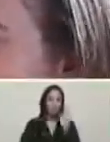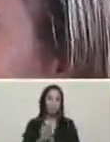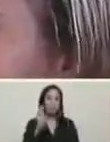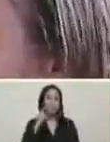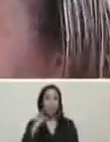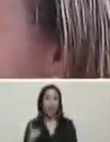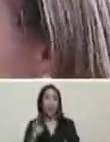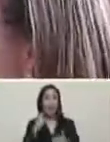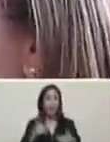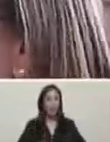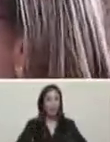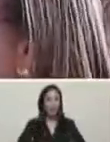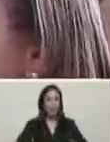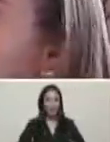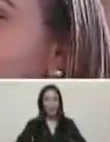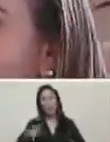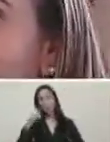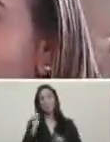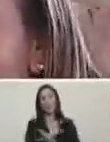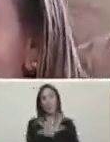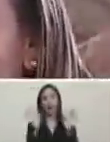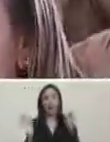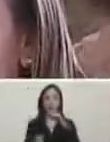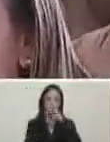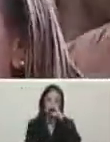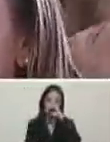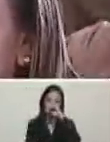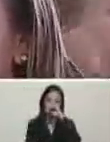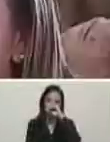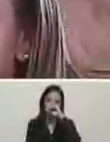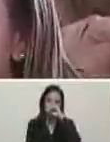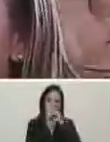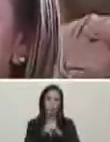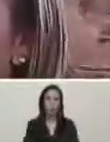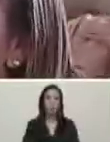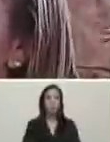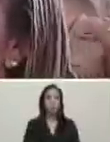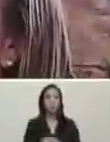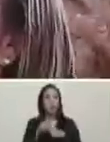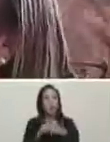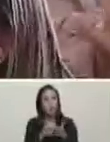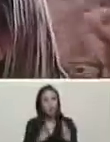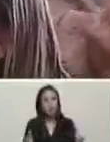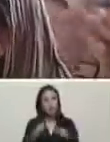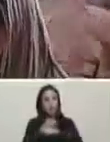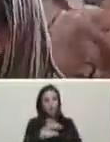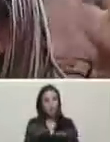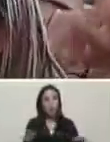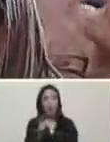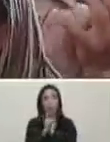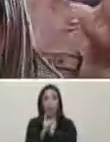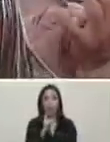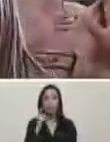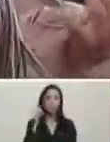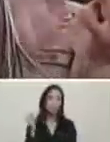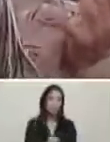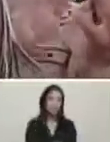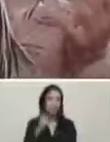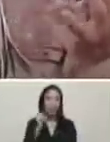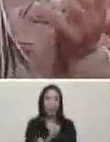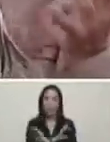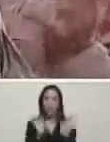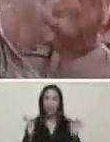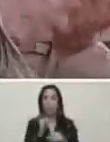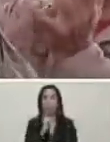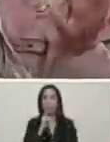¿Haremos un sacrificio? Claro que lo haremos, pero haremos el esfuerzo de expandirnos. ¿Será más difícil? Claro que será más difícil,